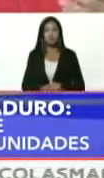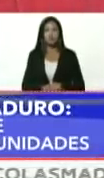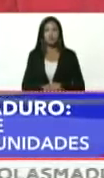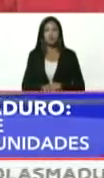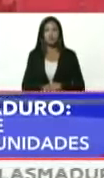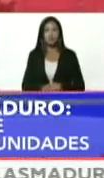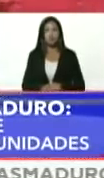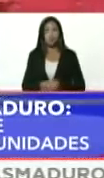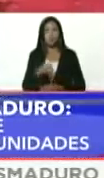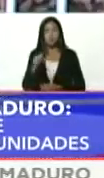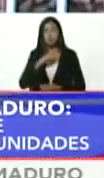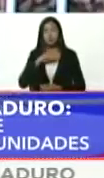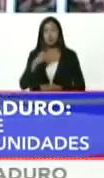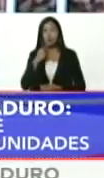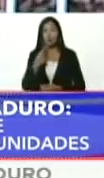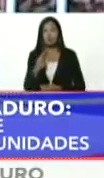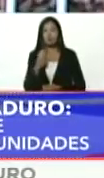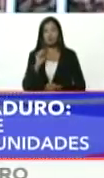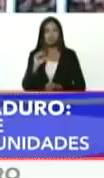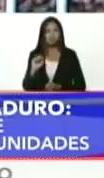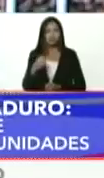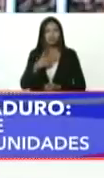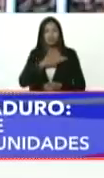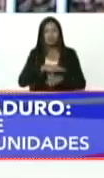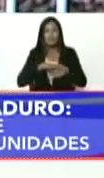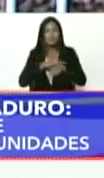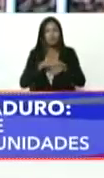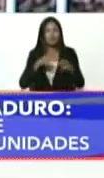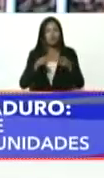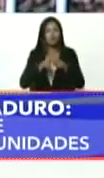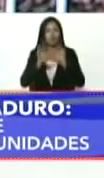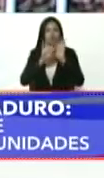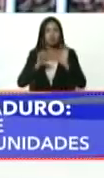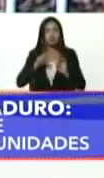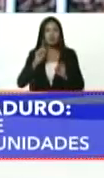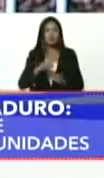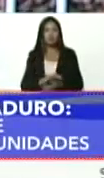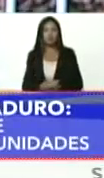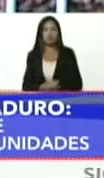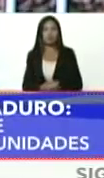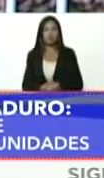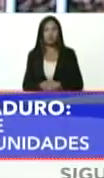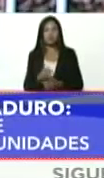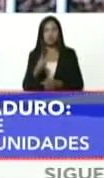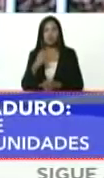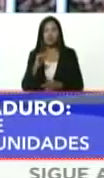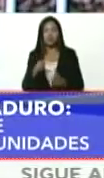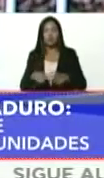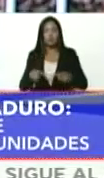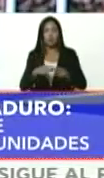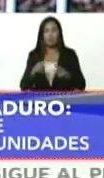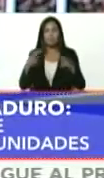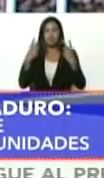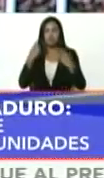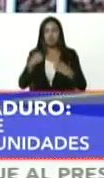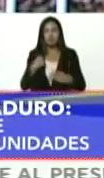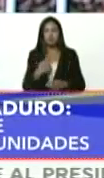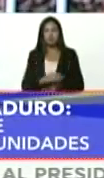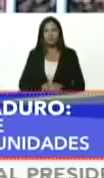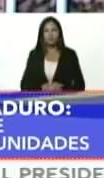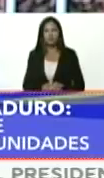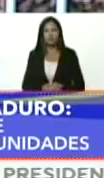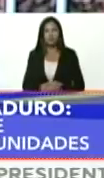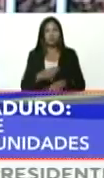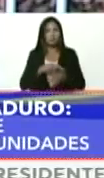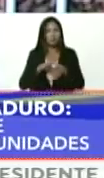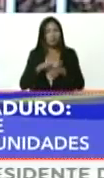Hoy lo digo indignado, me perdonan el tono, de verdad, ahí en los hogares que me están viendo. Me